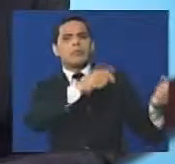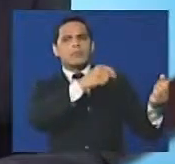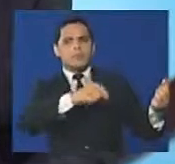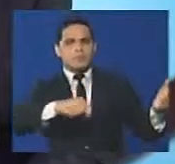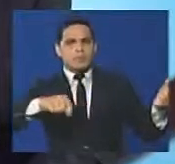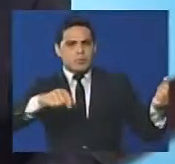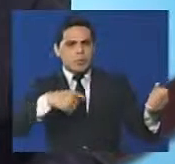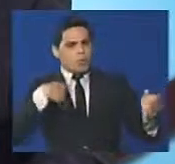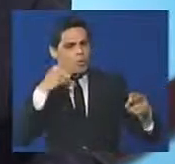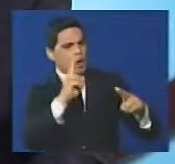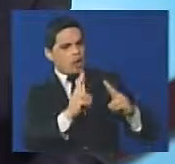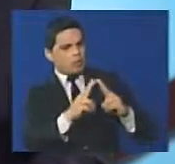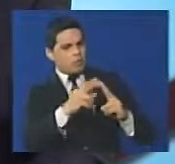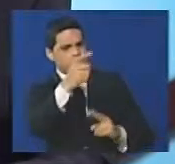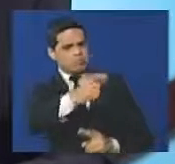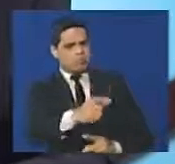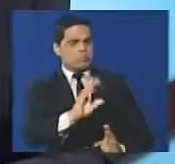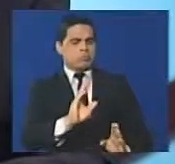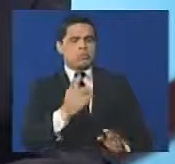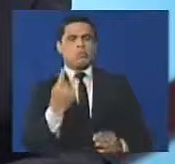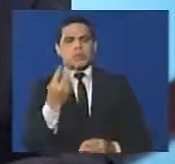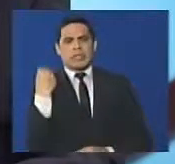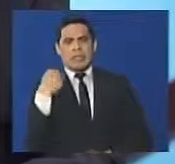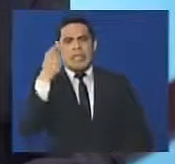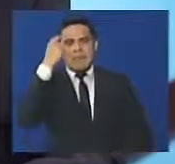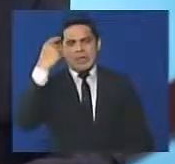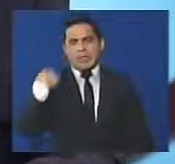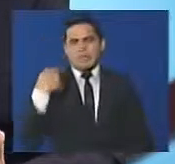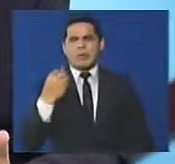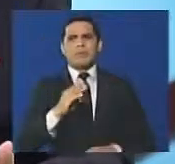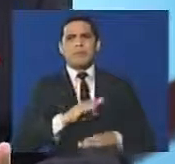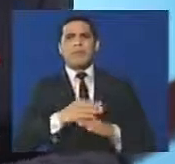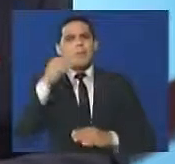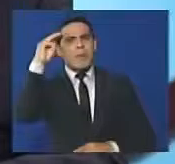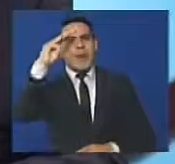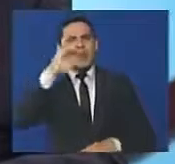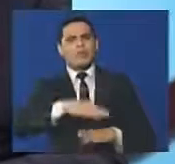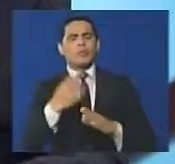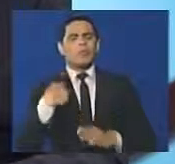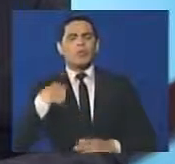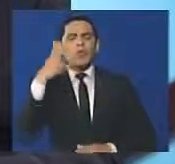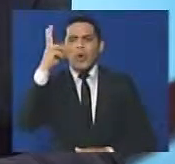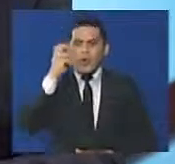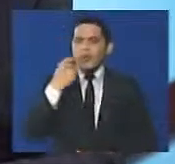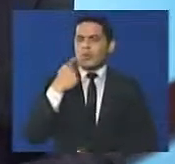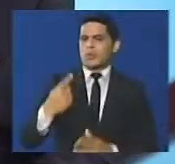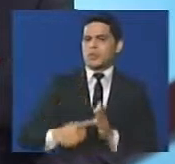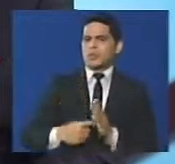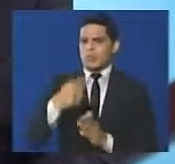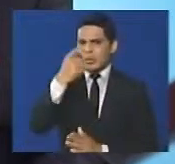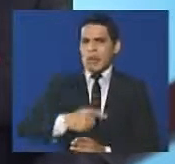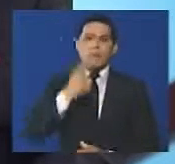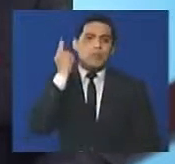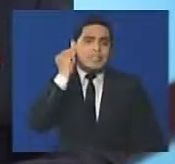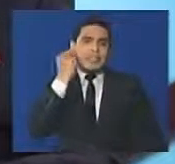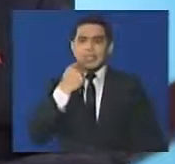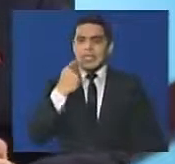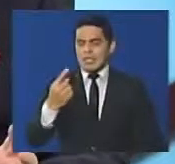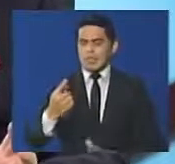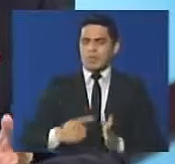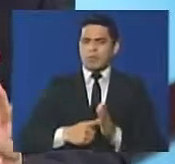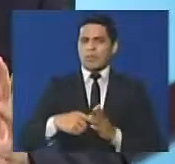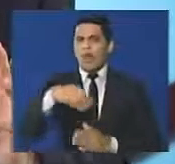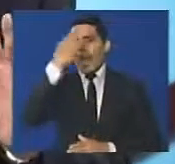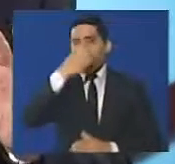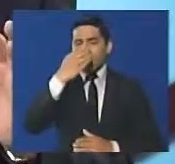de Venezuela. Y un día me dice, maestro, ¿por qué no me viene a escuchar que yo estoy estudiando canto? Y cuando